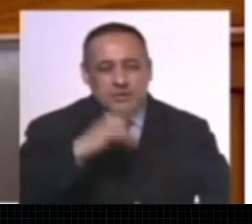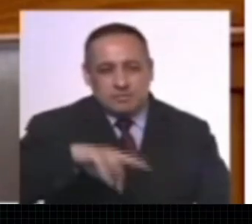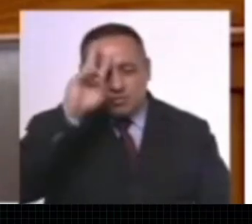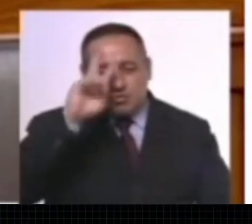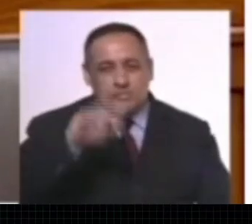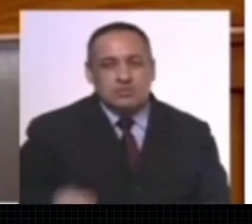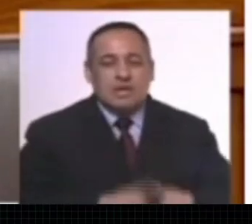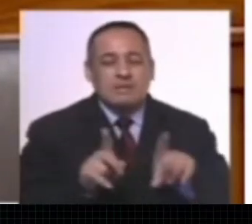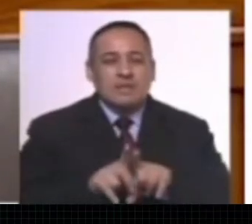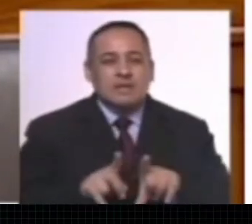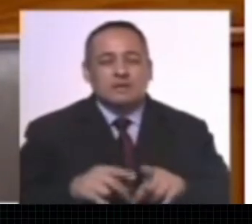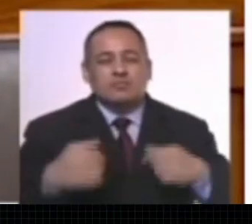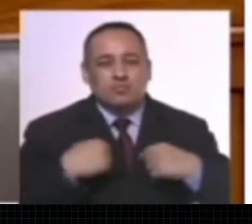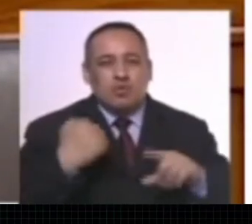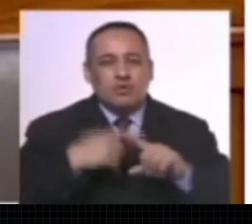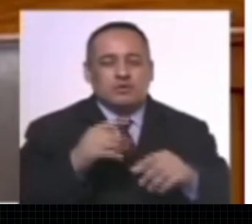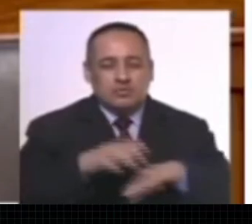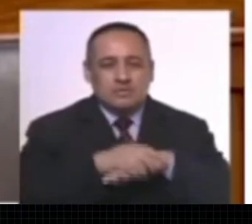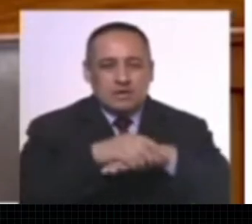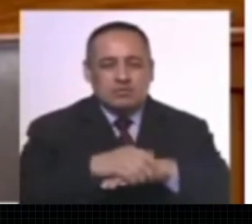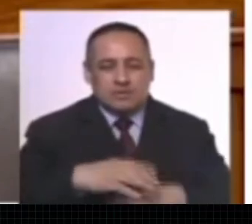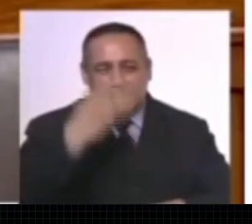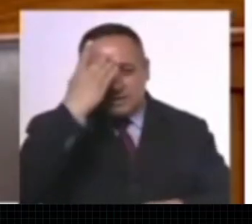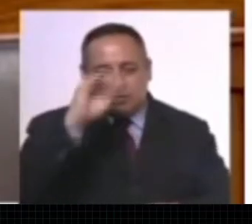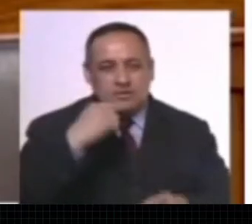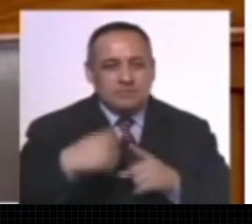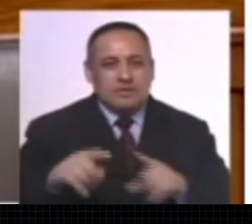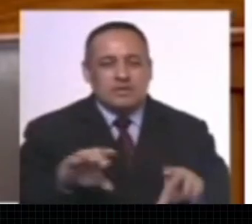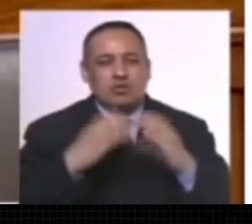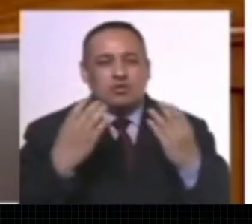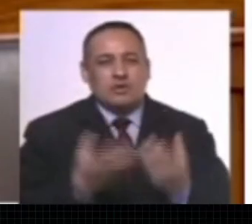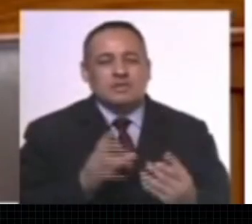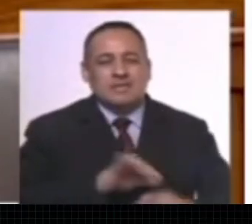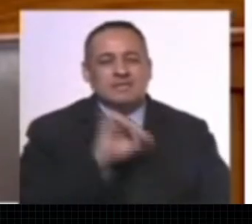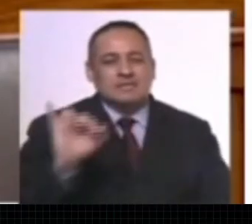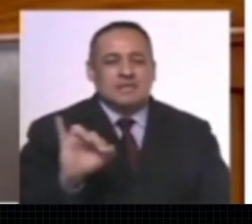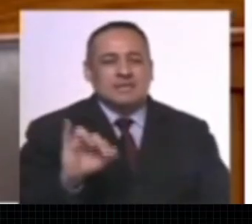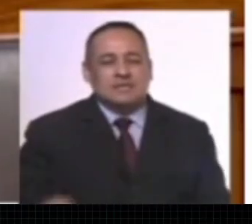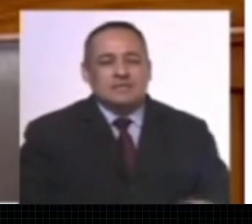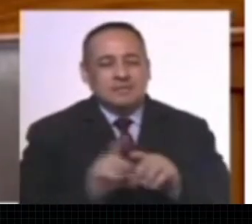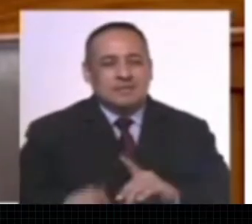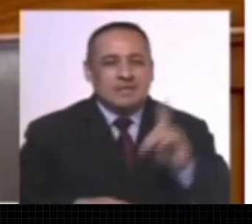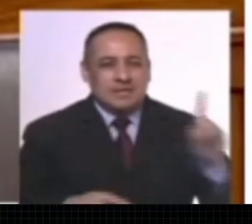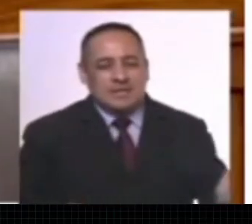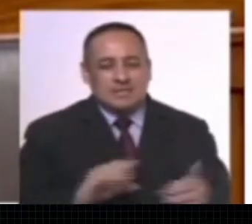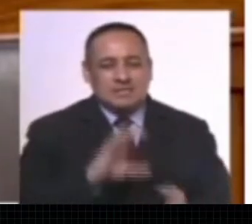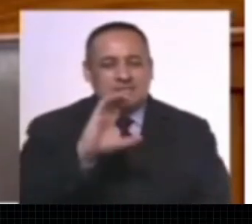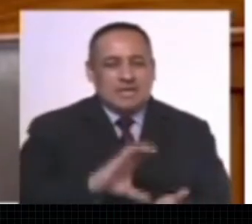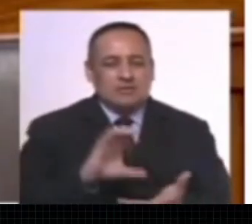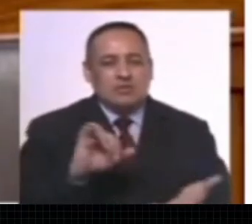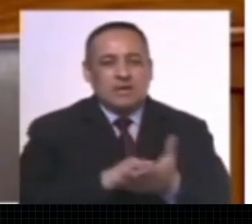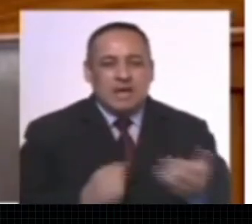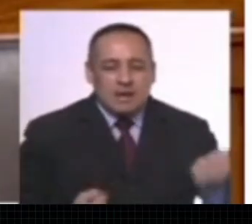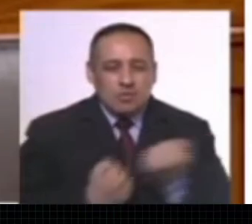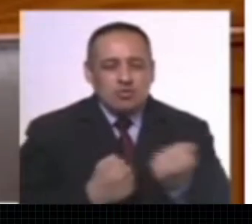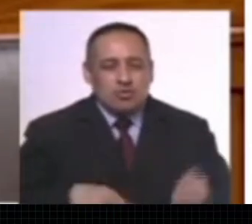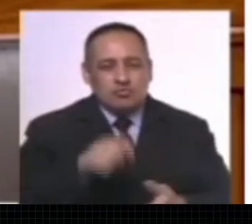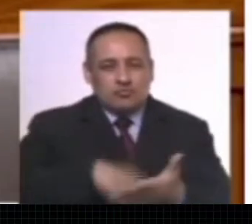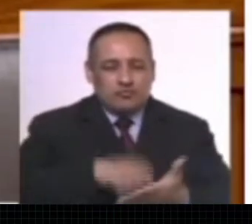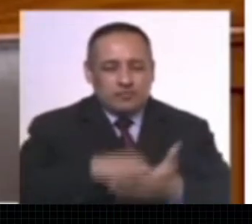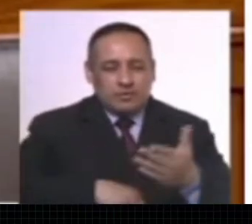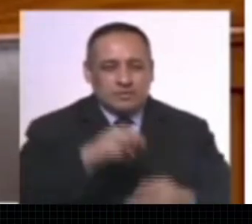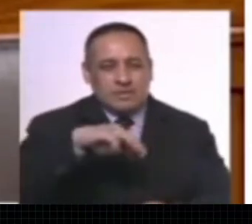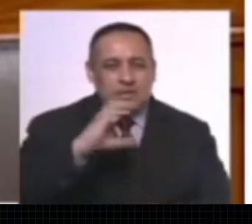peruanos. Por eso, saludo la decisión de los congresistas de izquierda y de derecha y centro que han apoyado con su firma